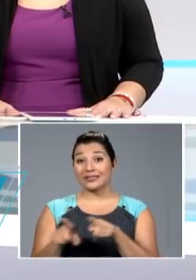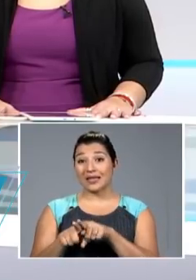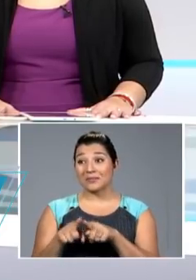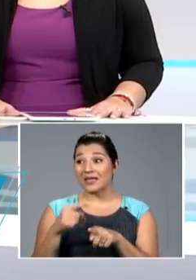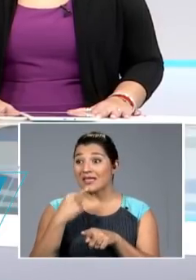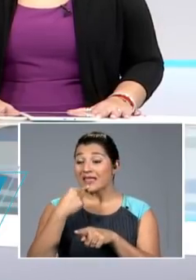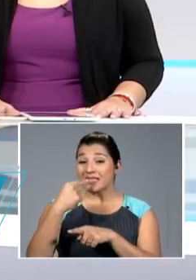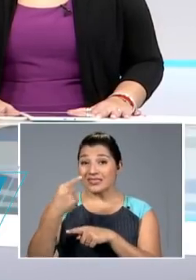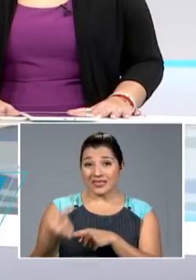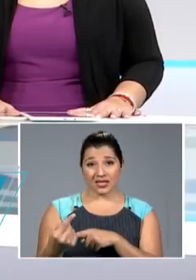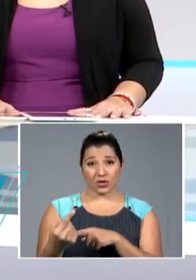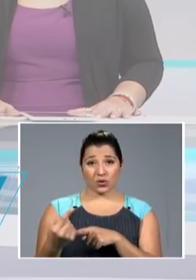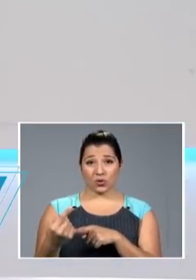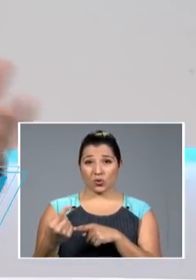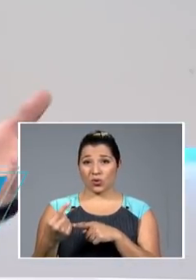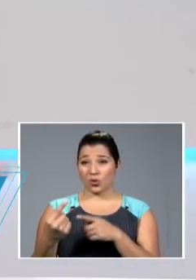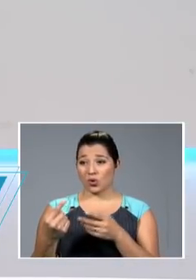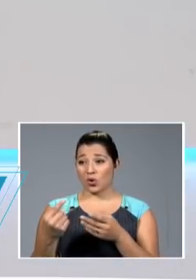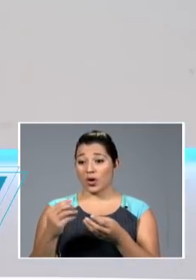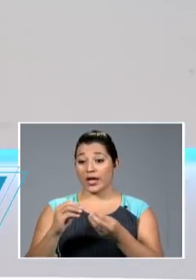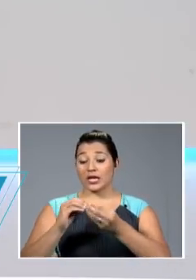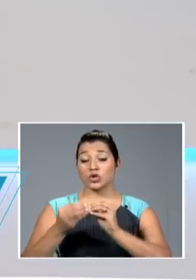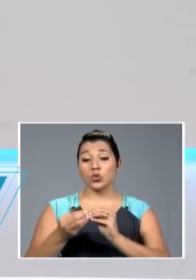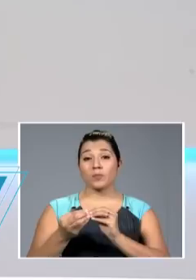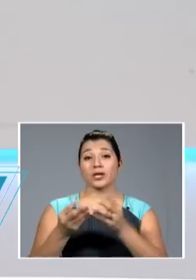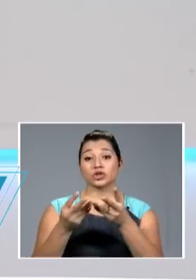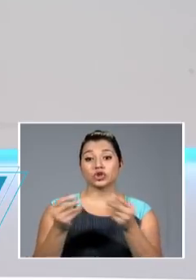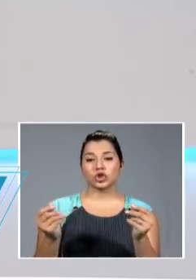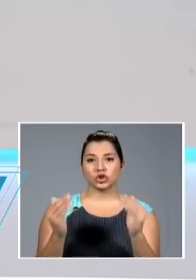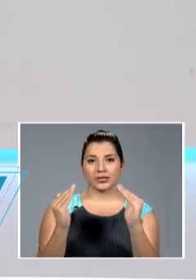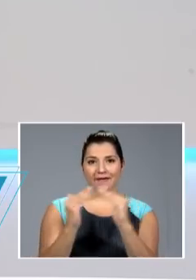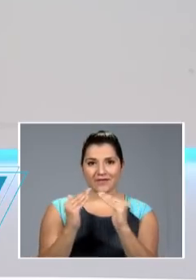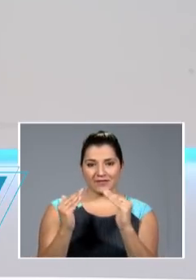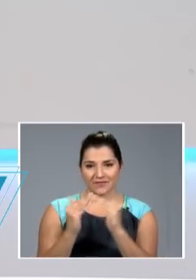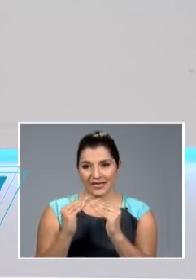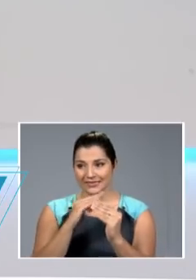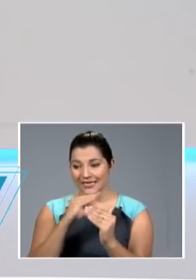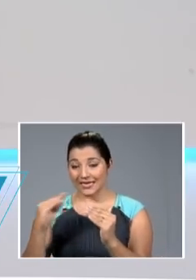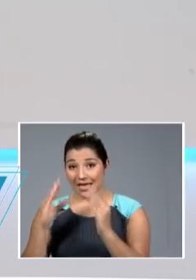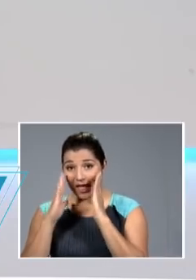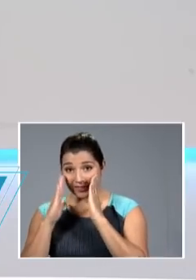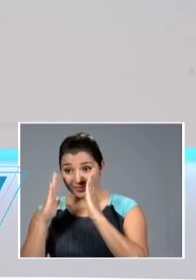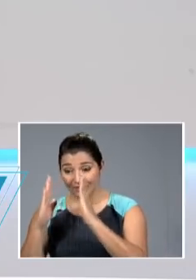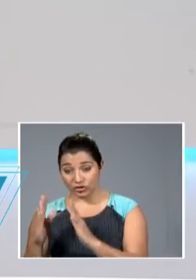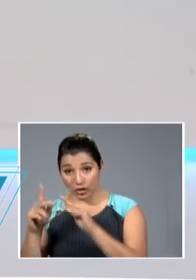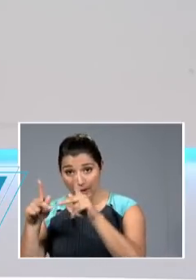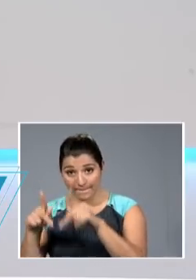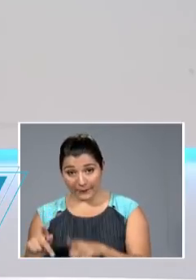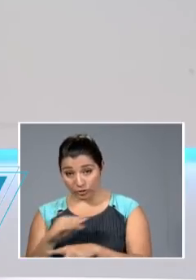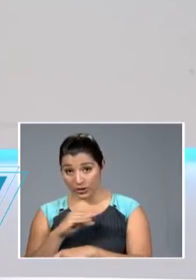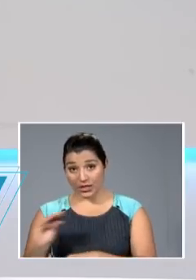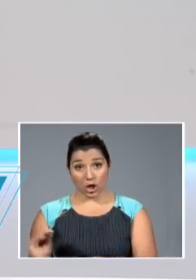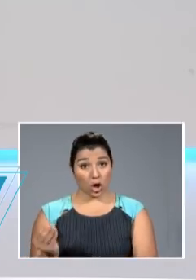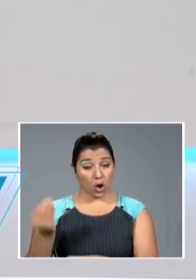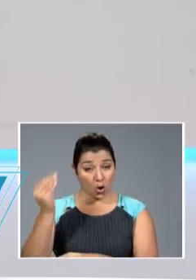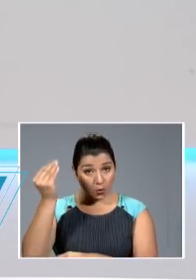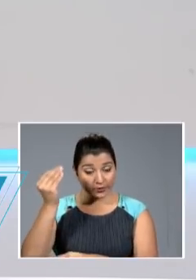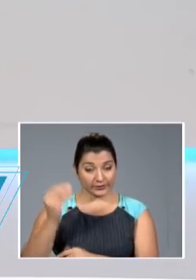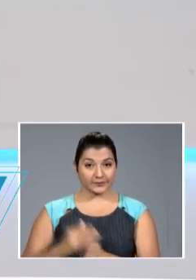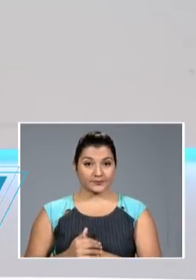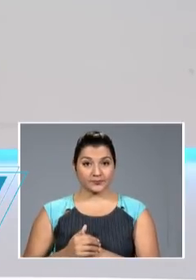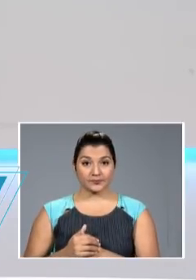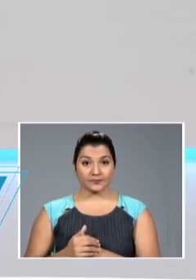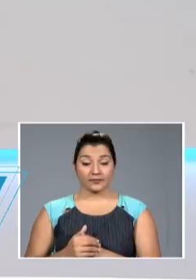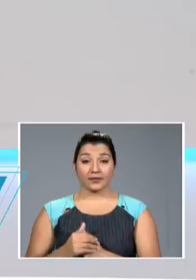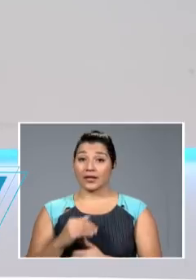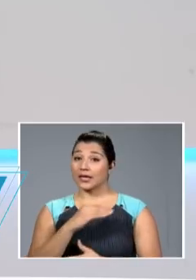de soluciones de vivienda y de atención a personas y jóvenes que tiene